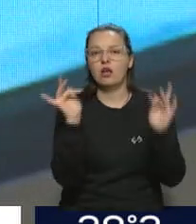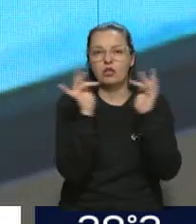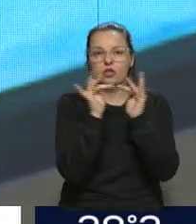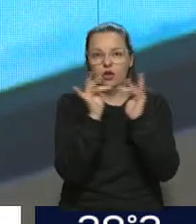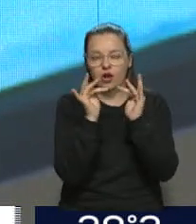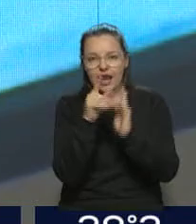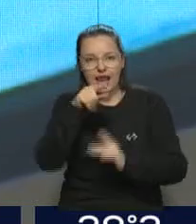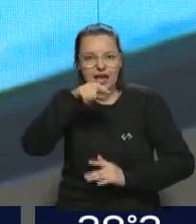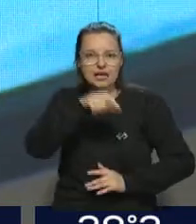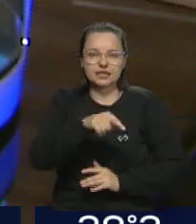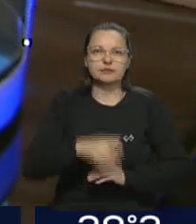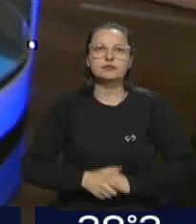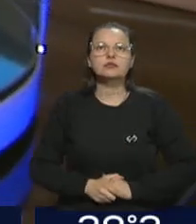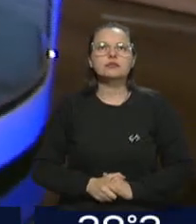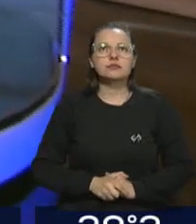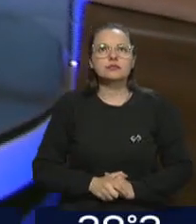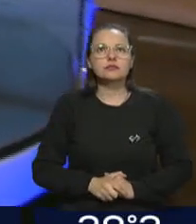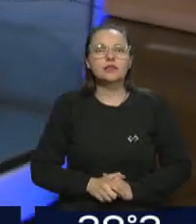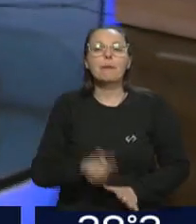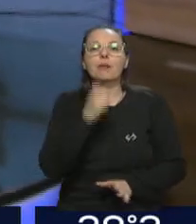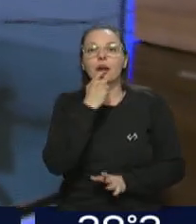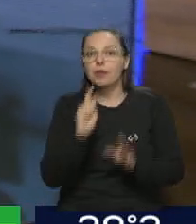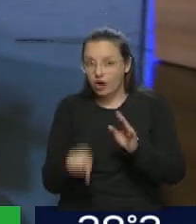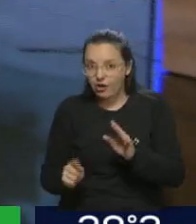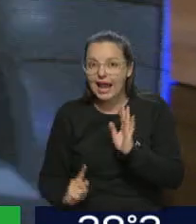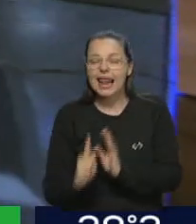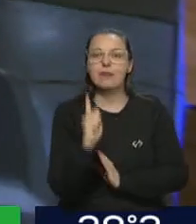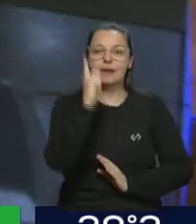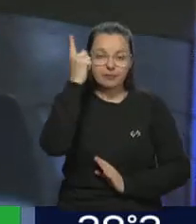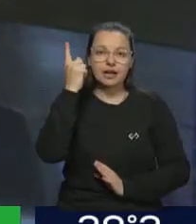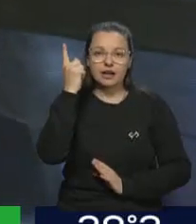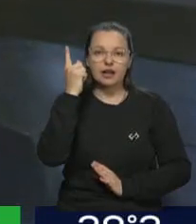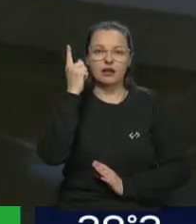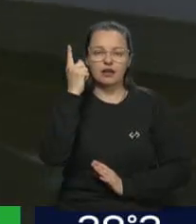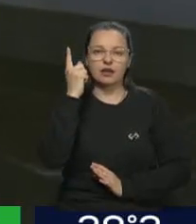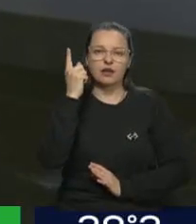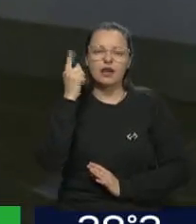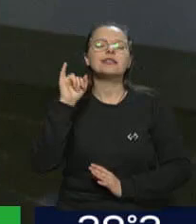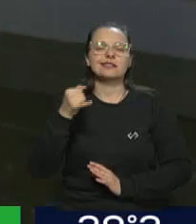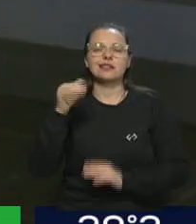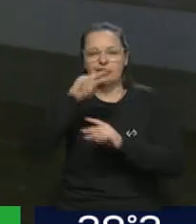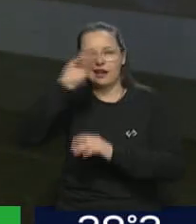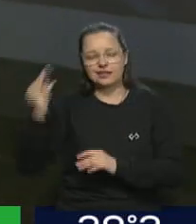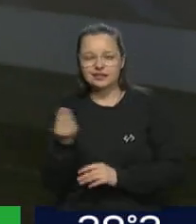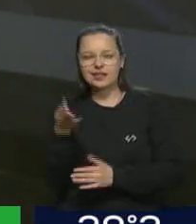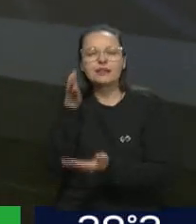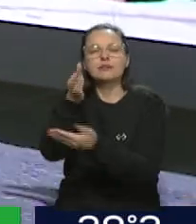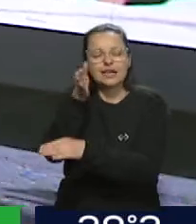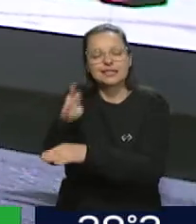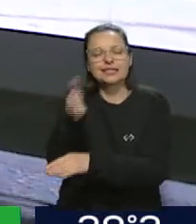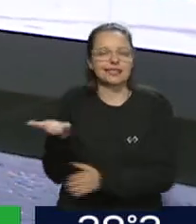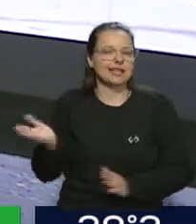manera online. Sí vas a tener que acercarte si es la primera vez, correcto, que vos solicitas un crédito. Pero bueno, es interesante saber esto de